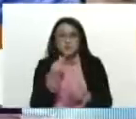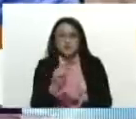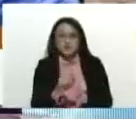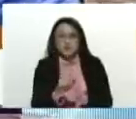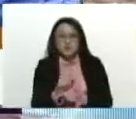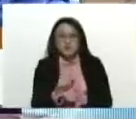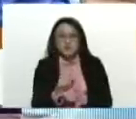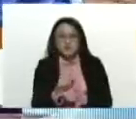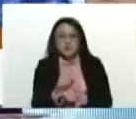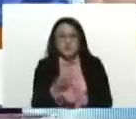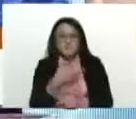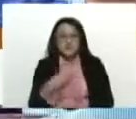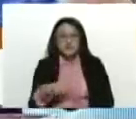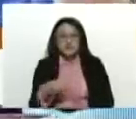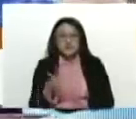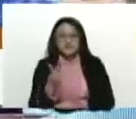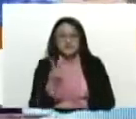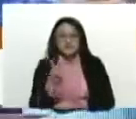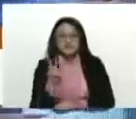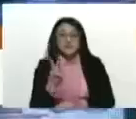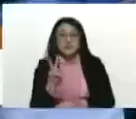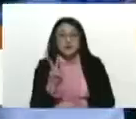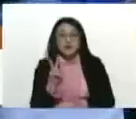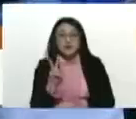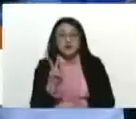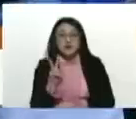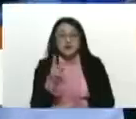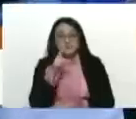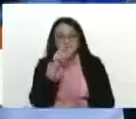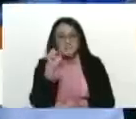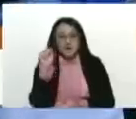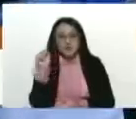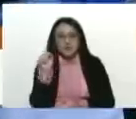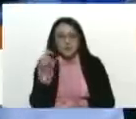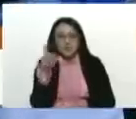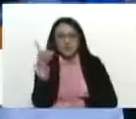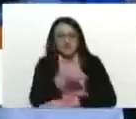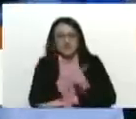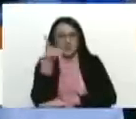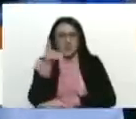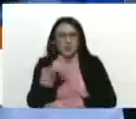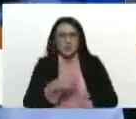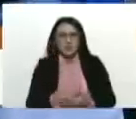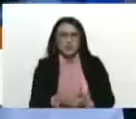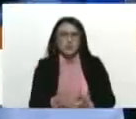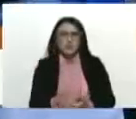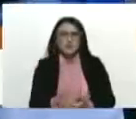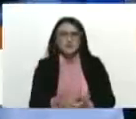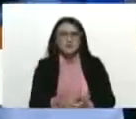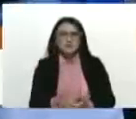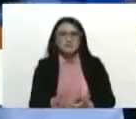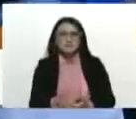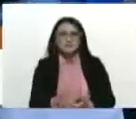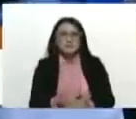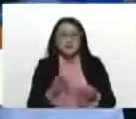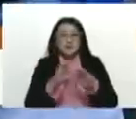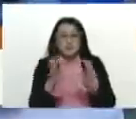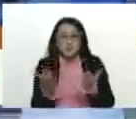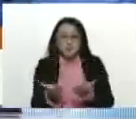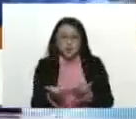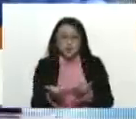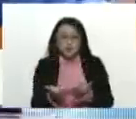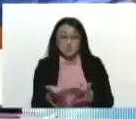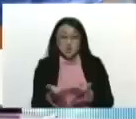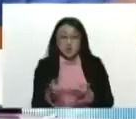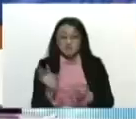que el presidente de Venezuela nuestro hermano presidente Nicolás Maduro es un dictador el mundo entero es